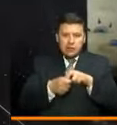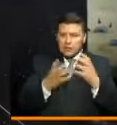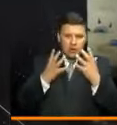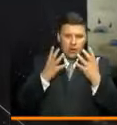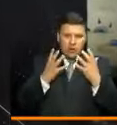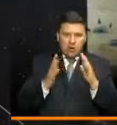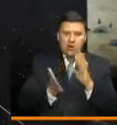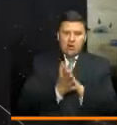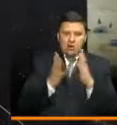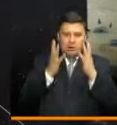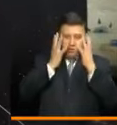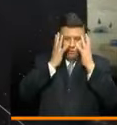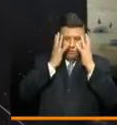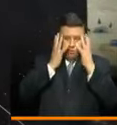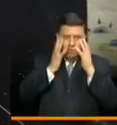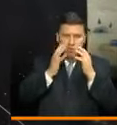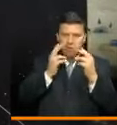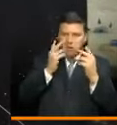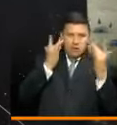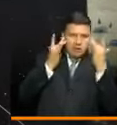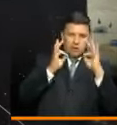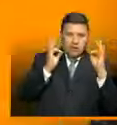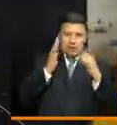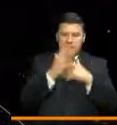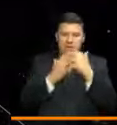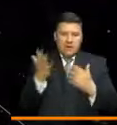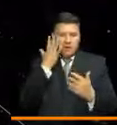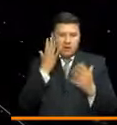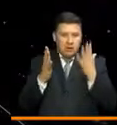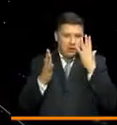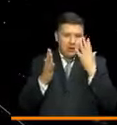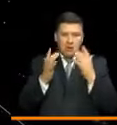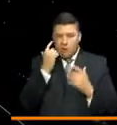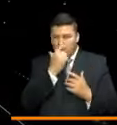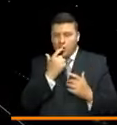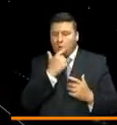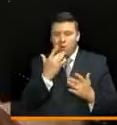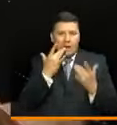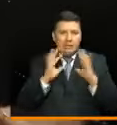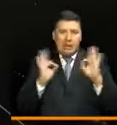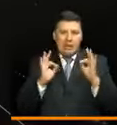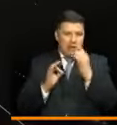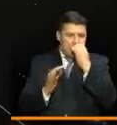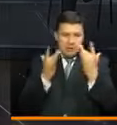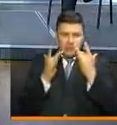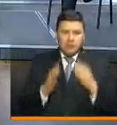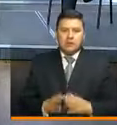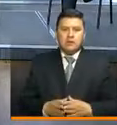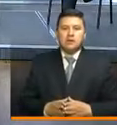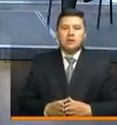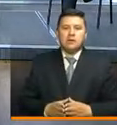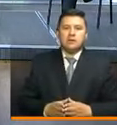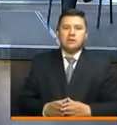Cómoda, transparente y que además evita el contacto de las manos con cara, ojos, boca y nariz.